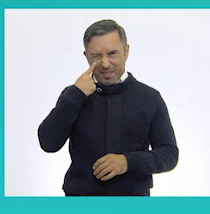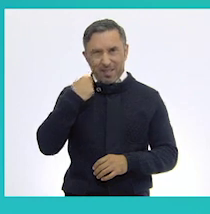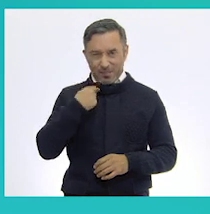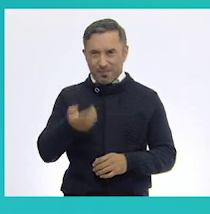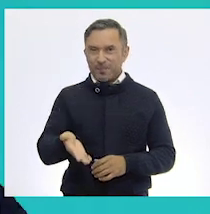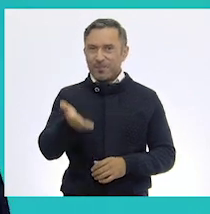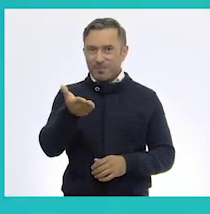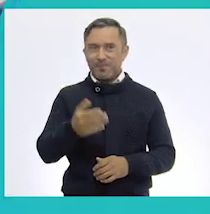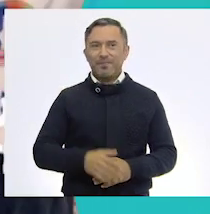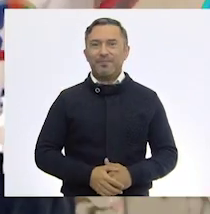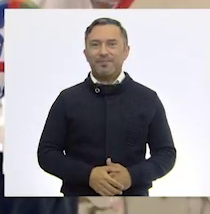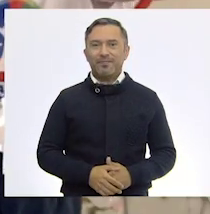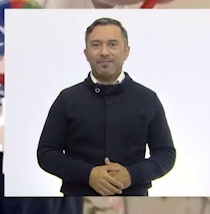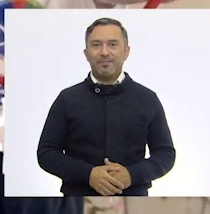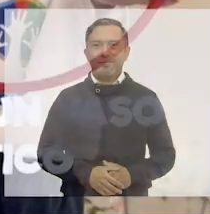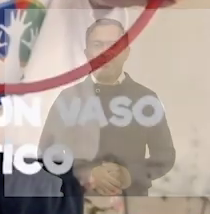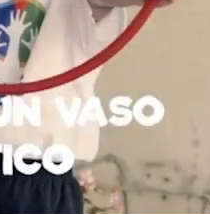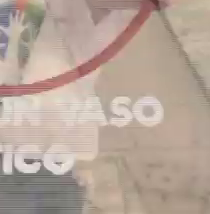movernos.